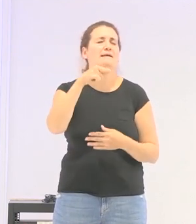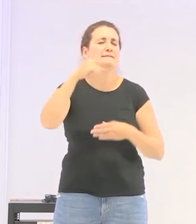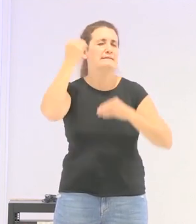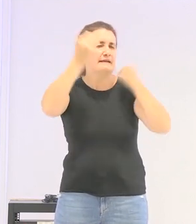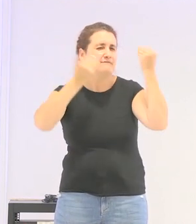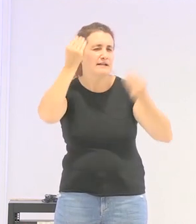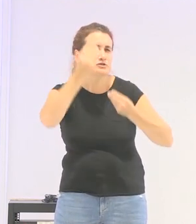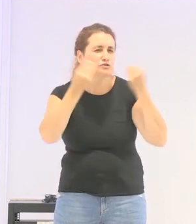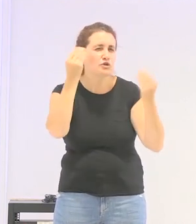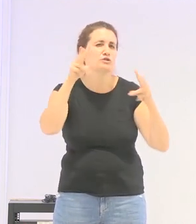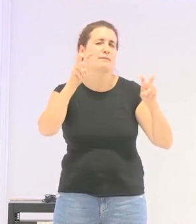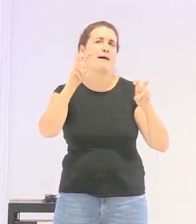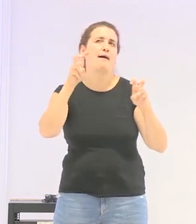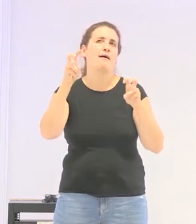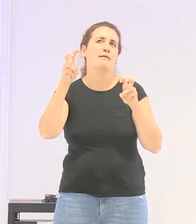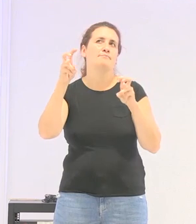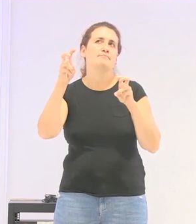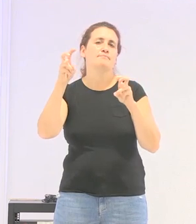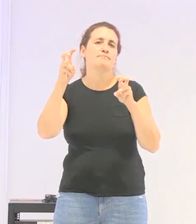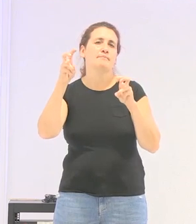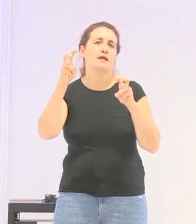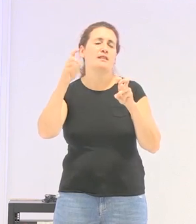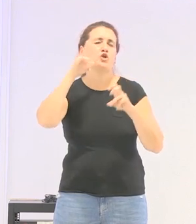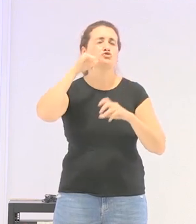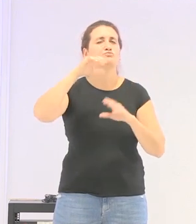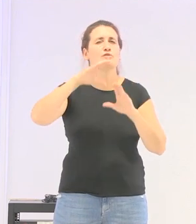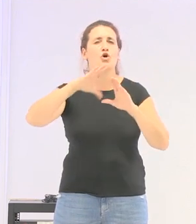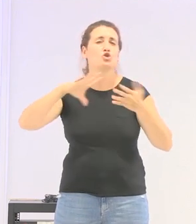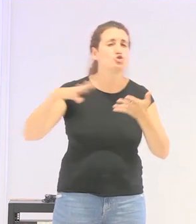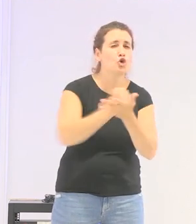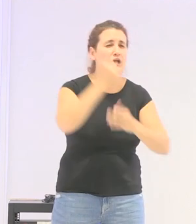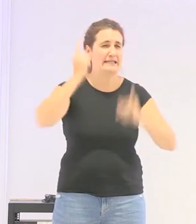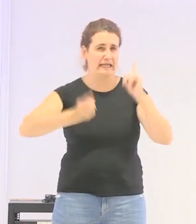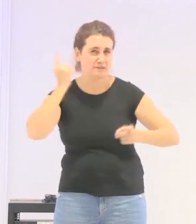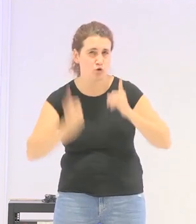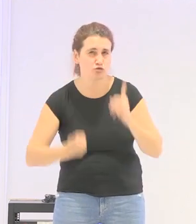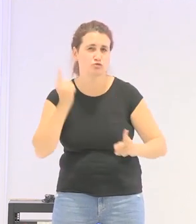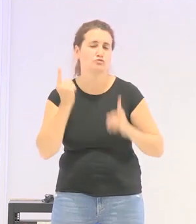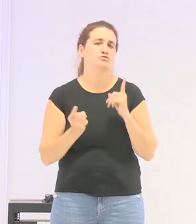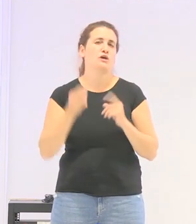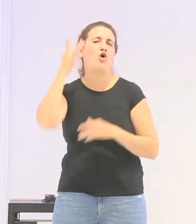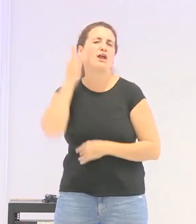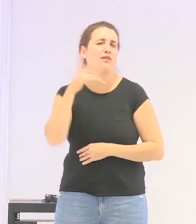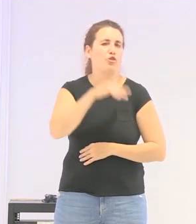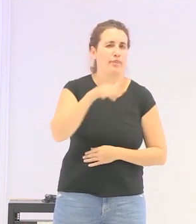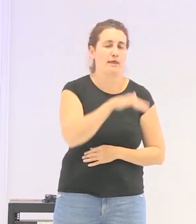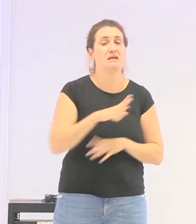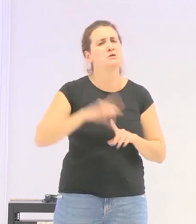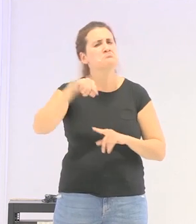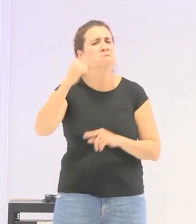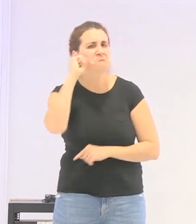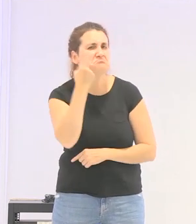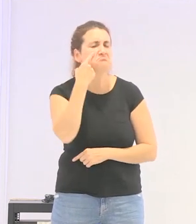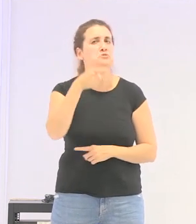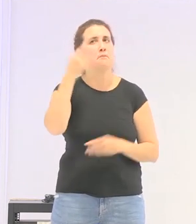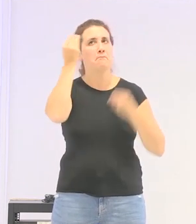tiene acerca del origen de los totalitarismos, ¿no? Después de haber repasado a Hannah Arendt me he dado cuenta que, bueno,